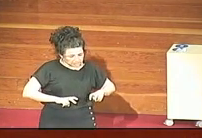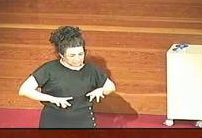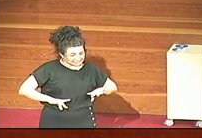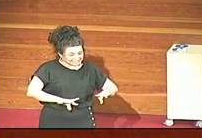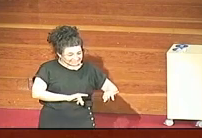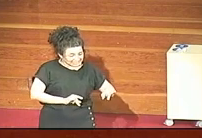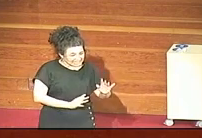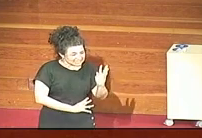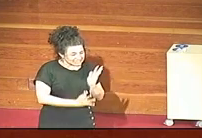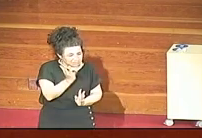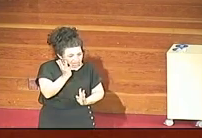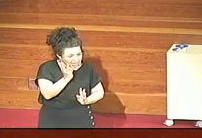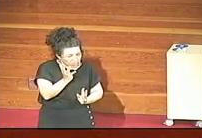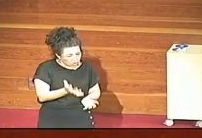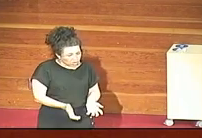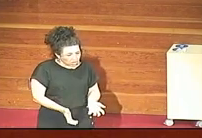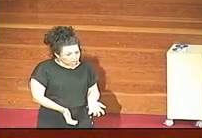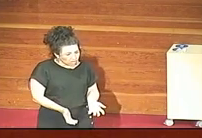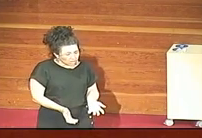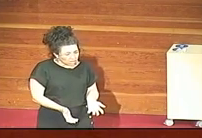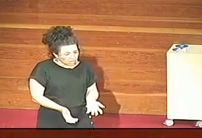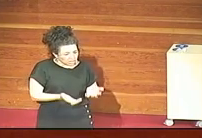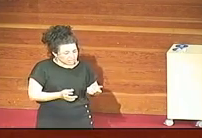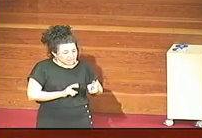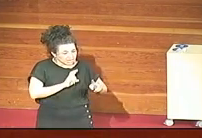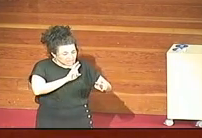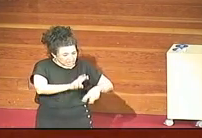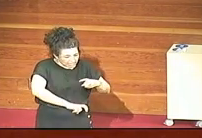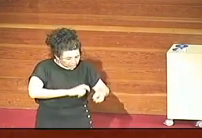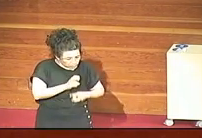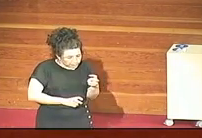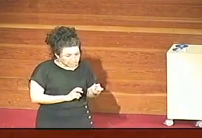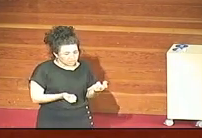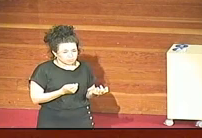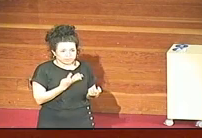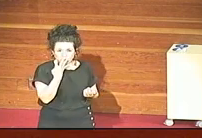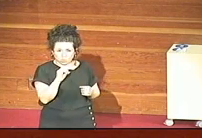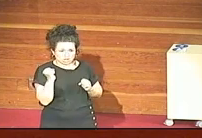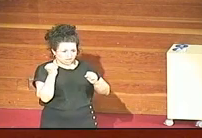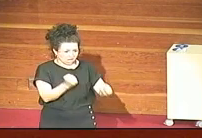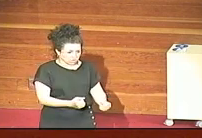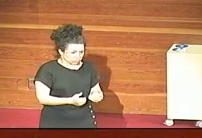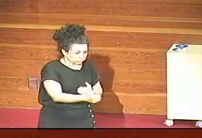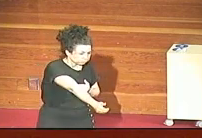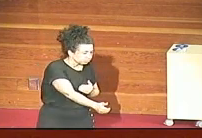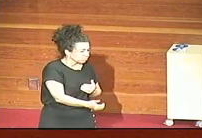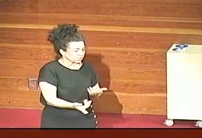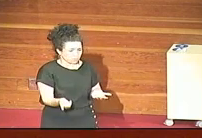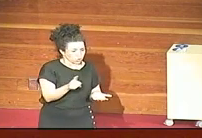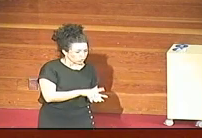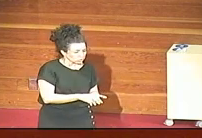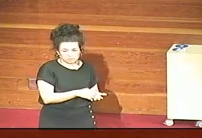se han quemado que sería una cosa que todo el mundo dice no hasta los 40 años o 50 esto no va a volver